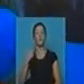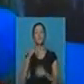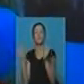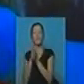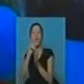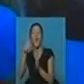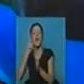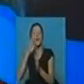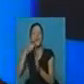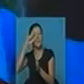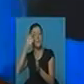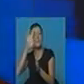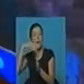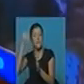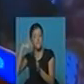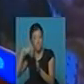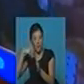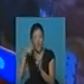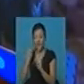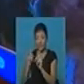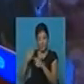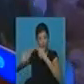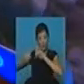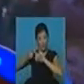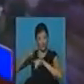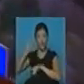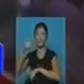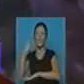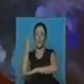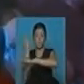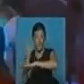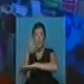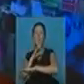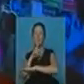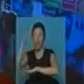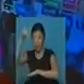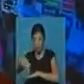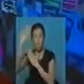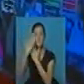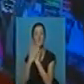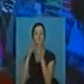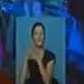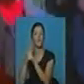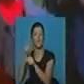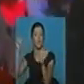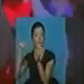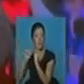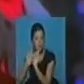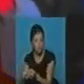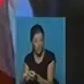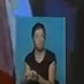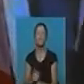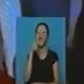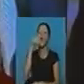Lieberman. Ese par, es decir, ese canciller de Israel en aquel momento, es hoy el ministro de Defensa. Y sobre esto hablaremos